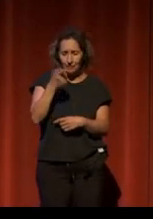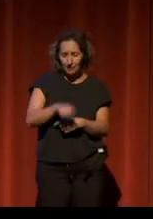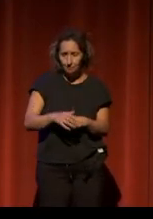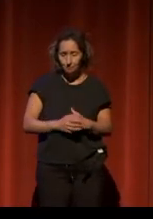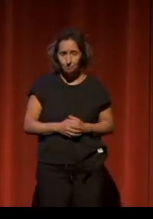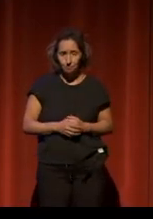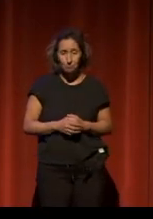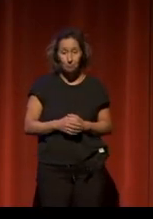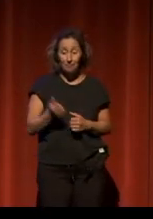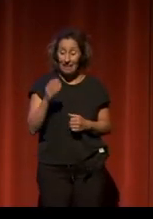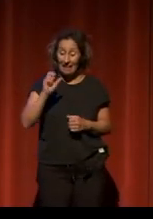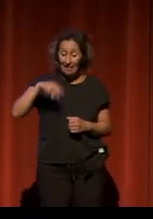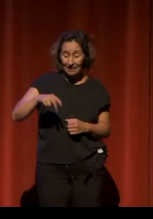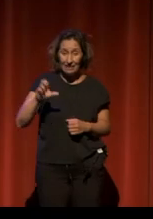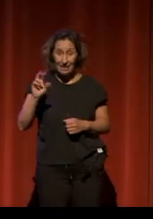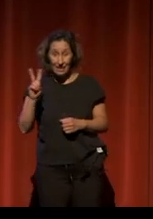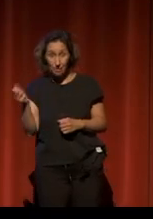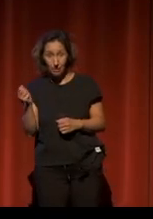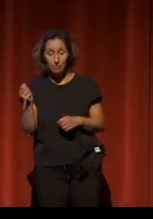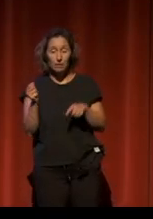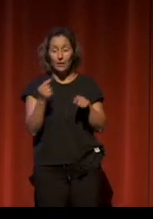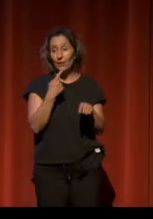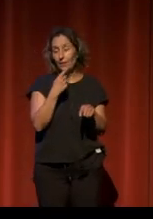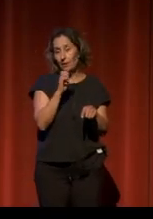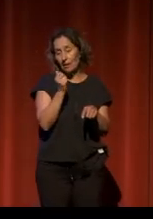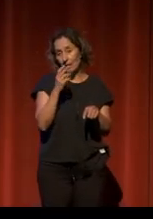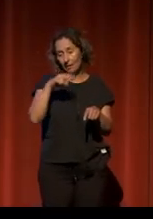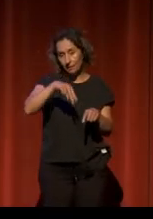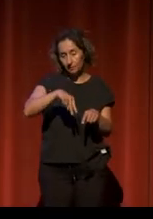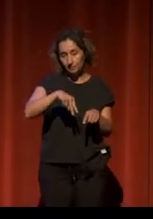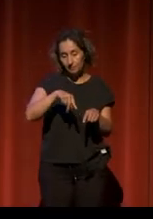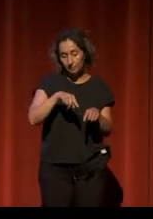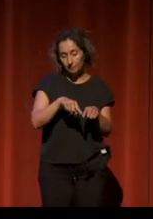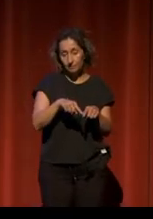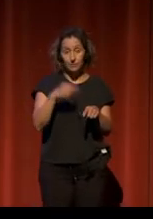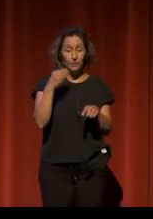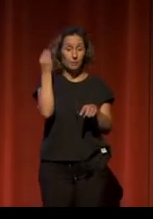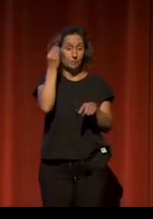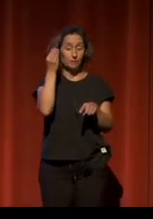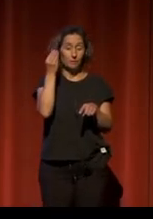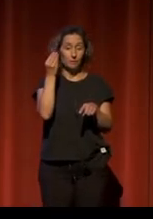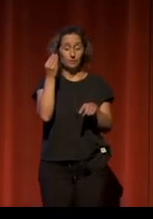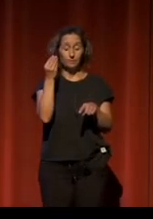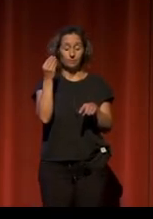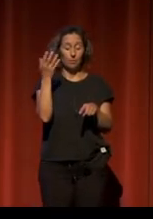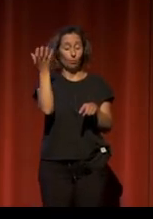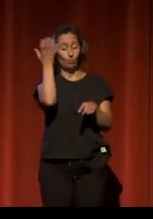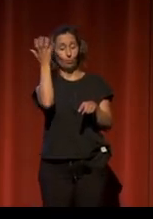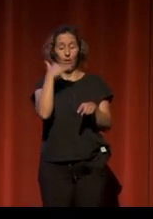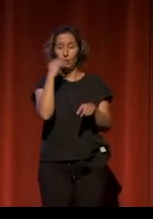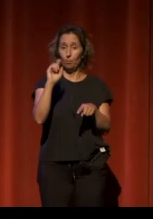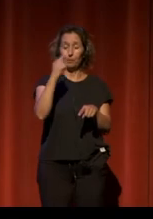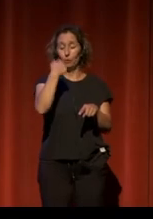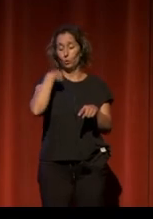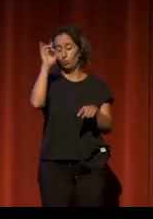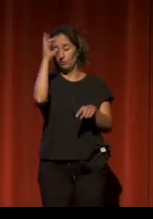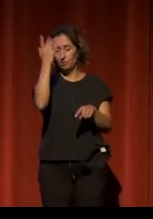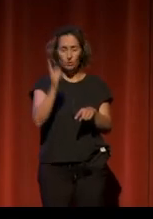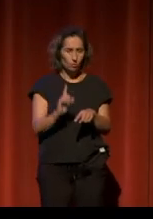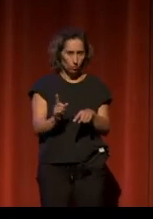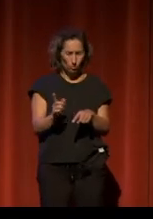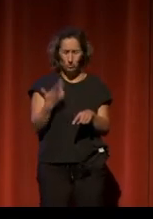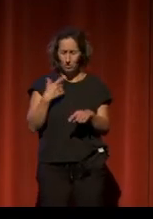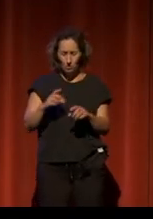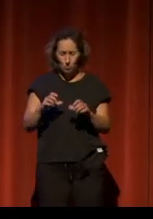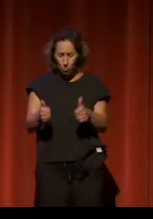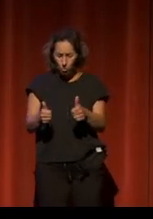de Adán y Eva digo Adán por aquello de que se creen que son los primeros que han inventado algo e construyeron de